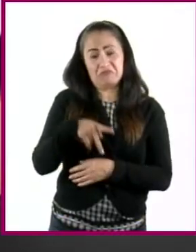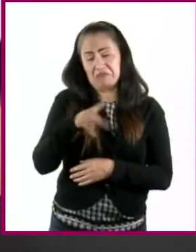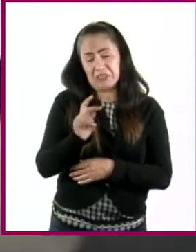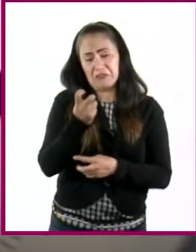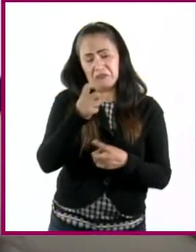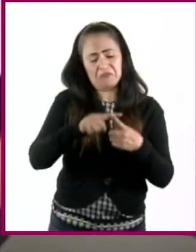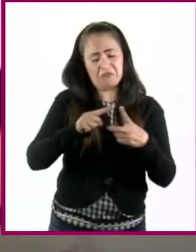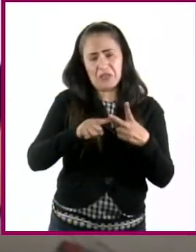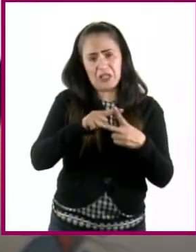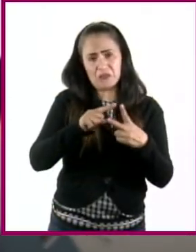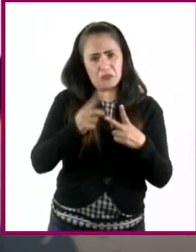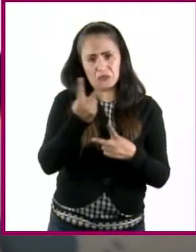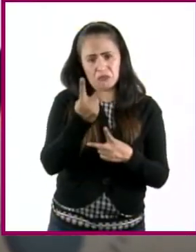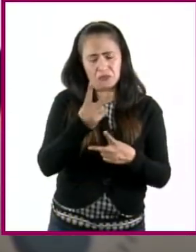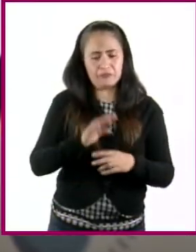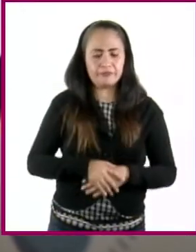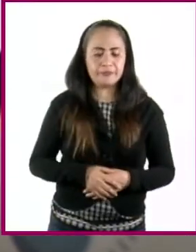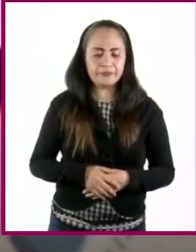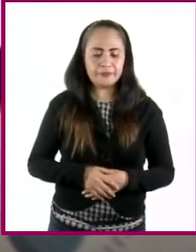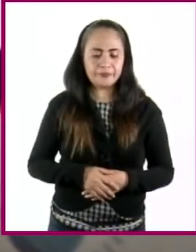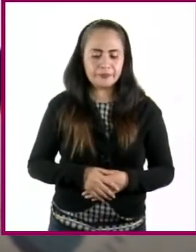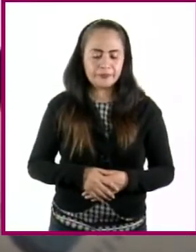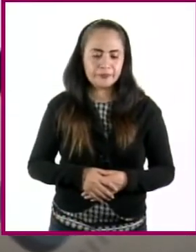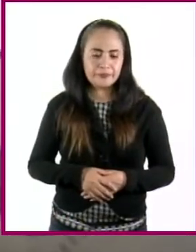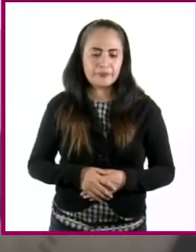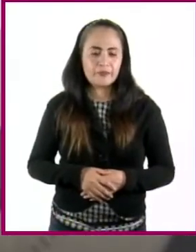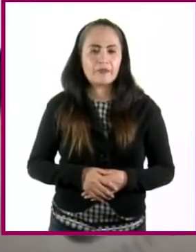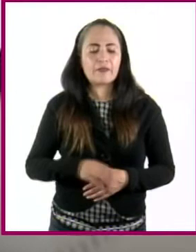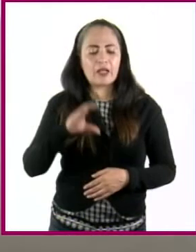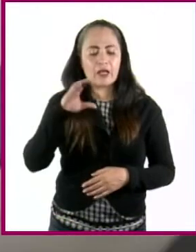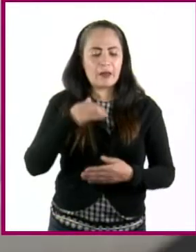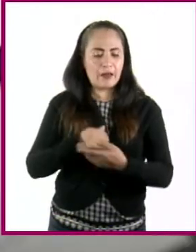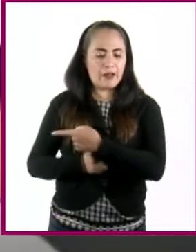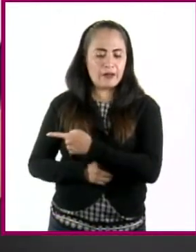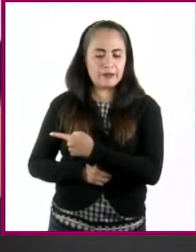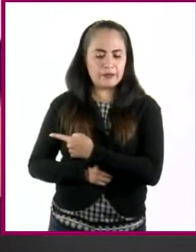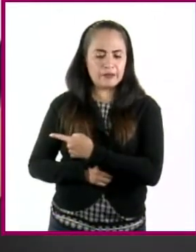comunes. Básicamente, la cartera vencida se refiere a